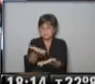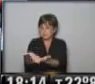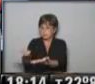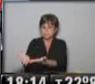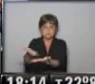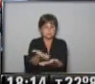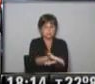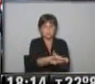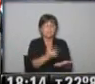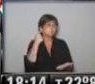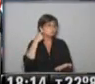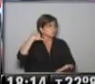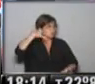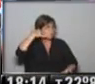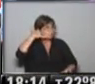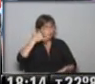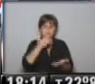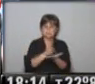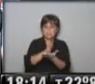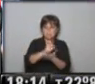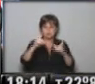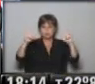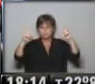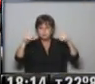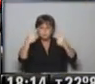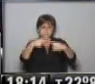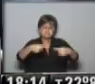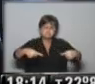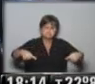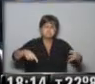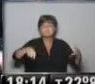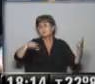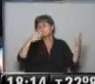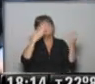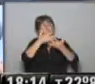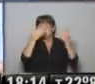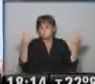Seguramente pueden haber escuchas telefónicas, seguimientos, fotos, intercruces de teléfonos,